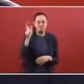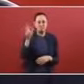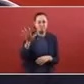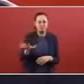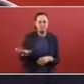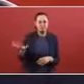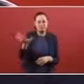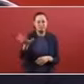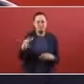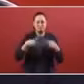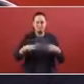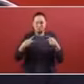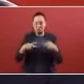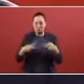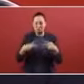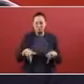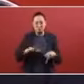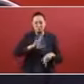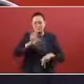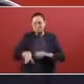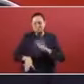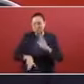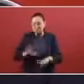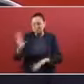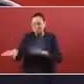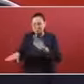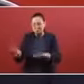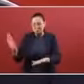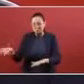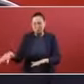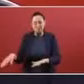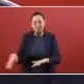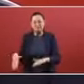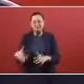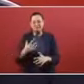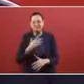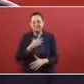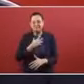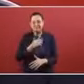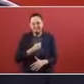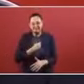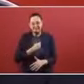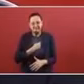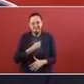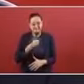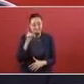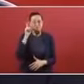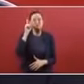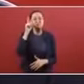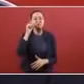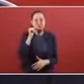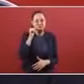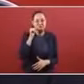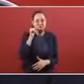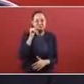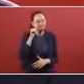la pérdida de vidas humanas. Pero al día siguiente dije que no podíamos detenernos